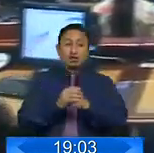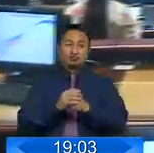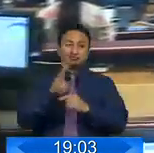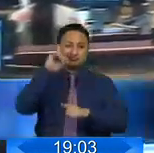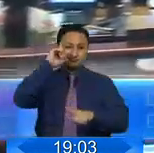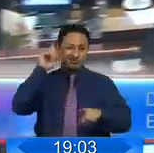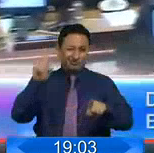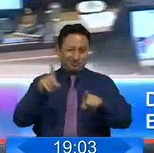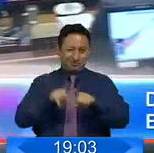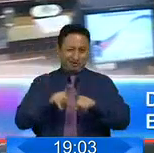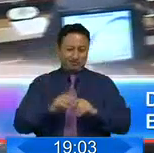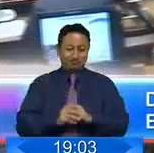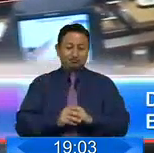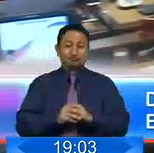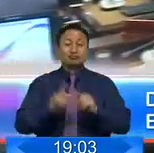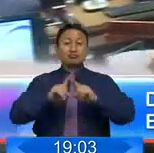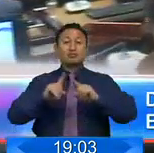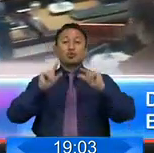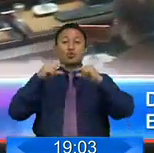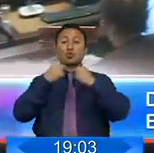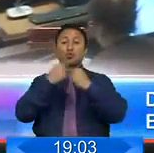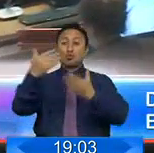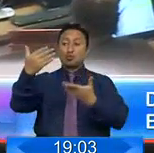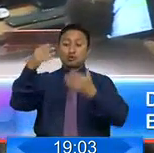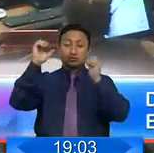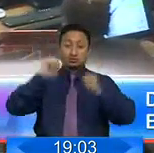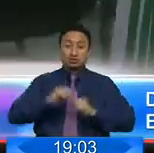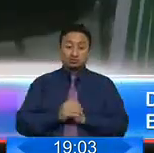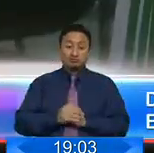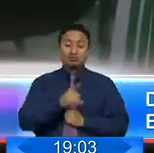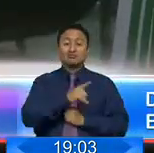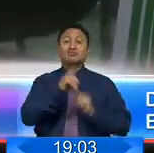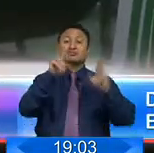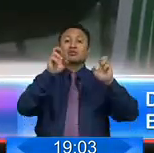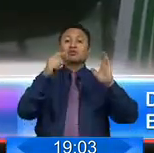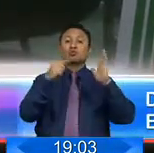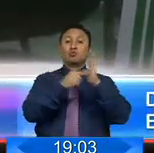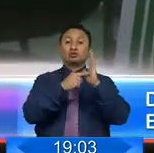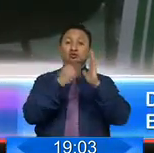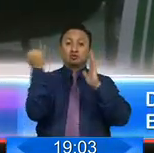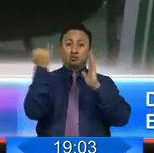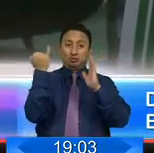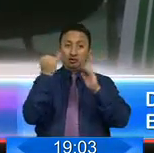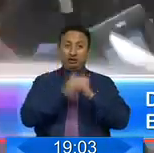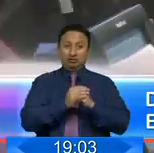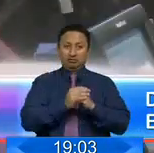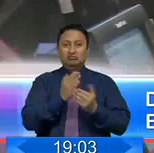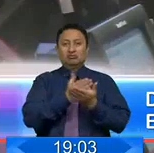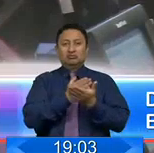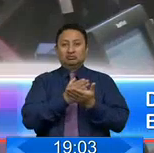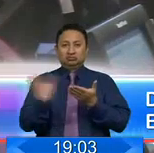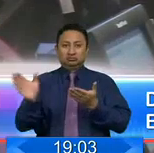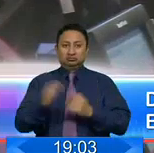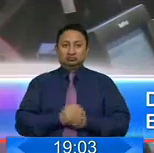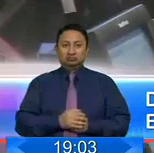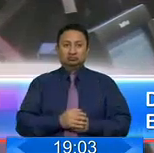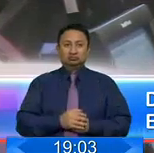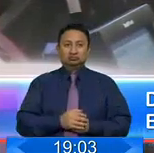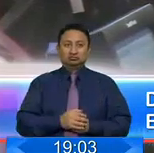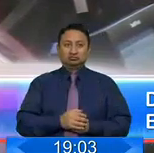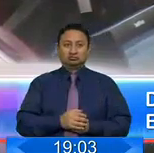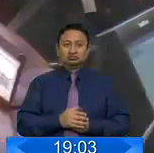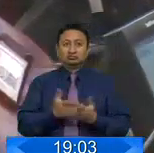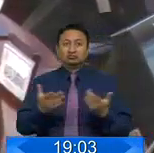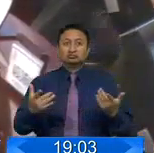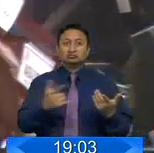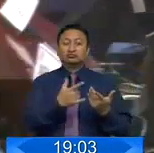las diferentes bancadas defendían la necesidad de que se elimine el llamado impuesto verde y daban sus razones. Que sin lugar a dudas fue un